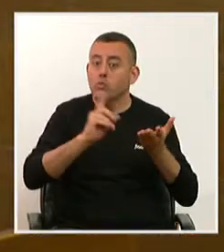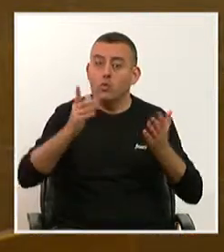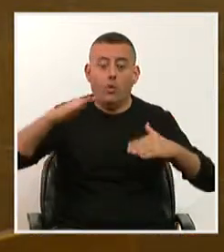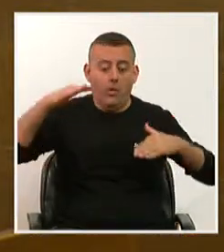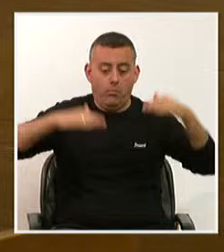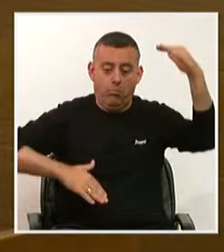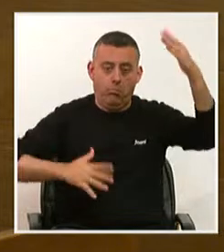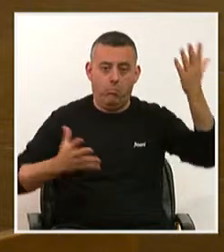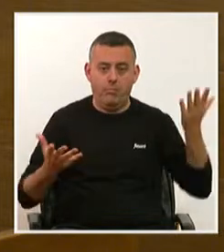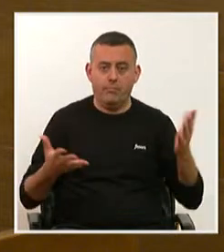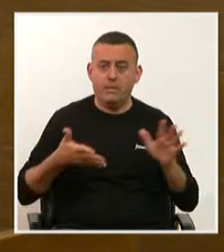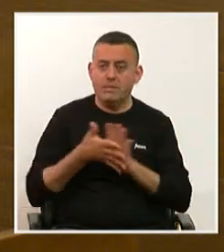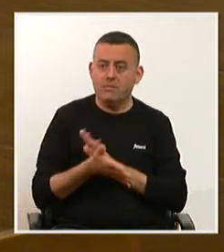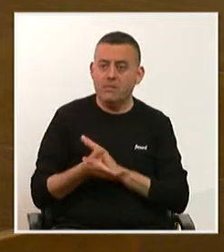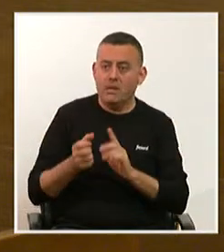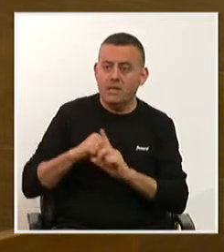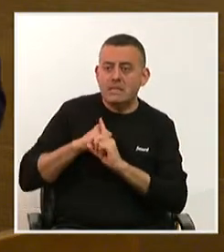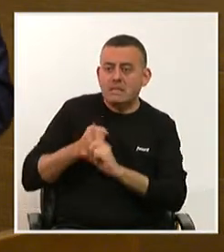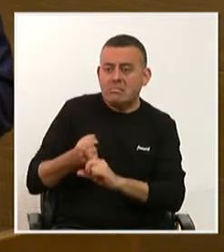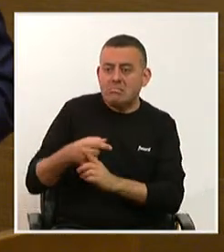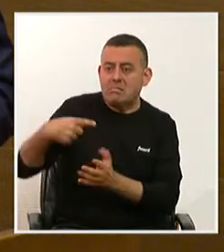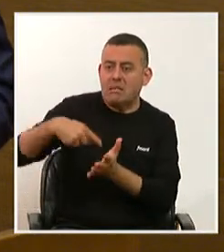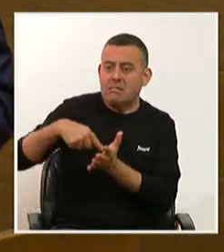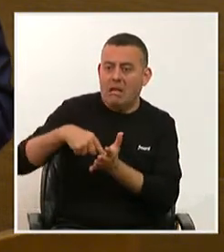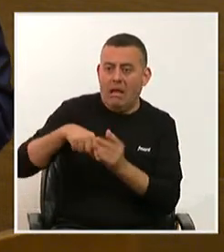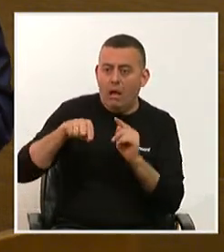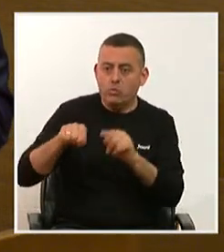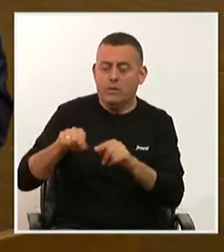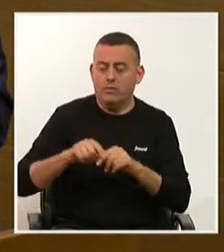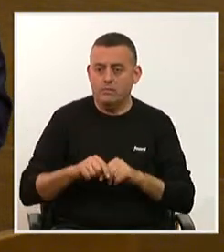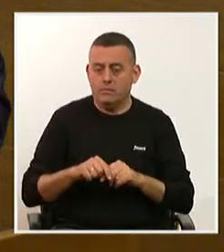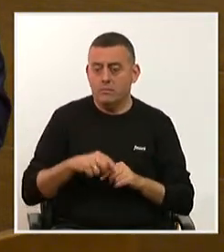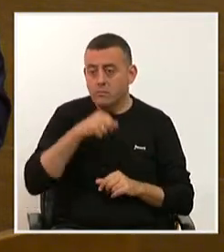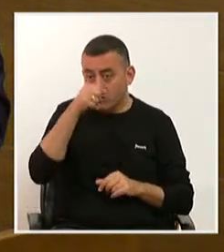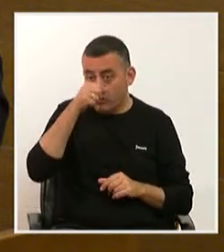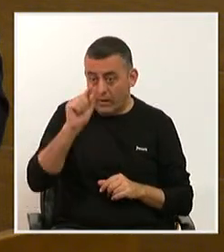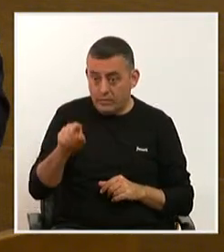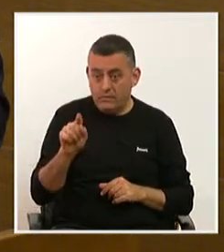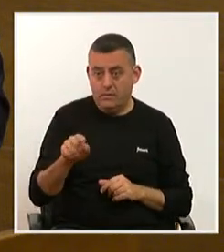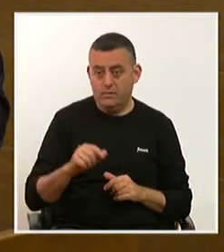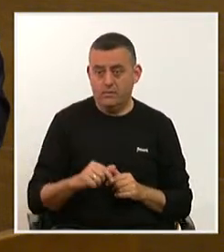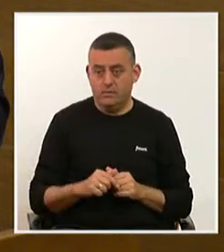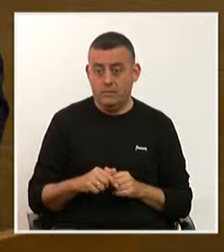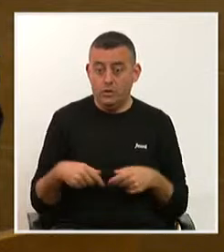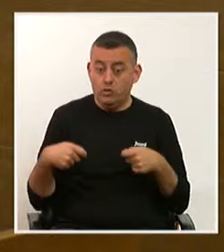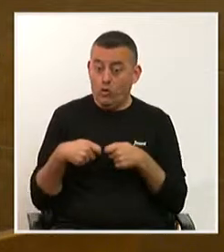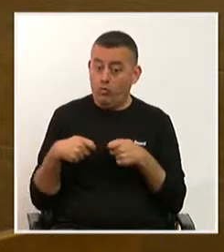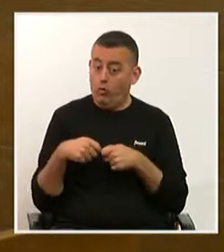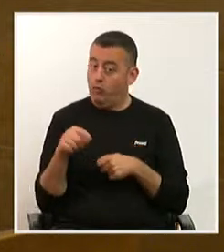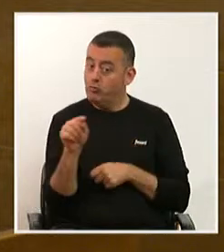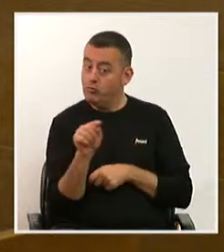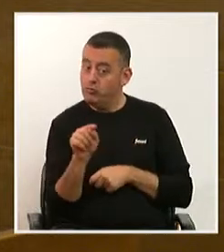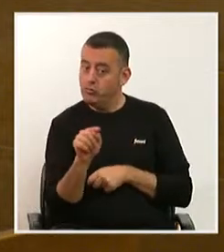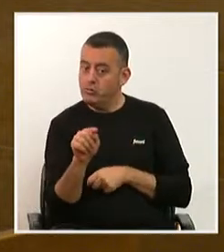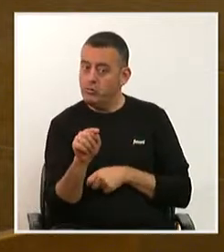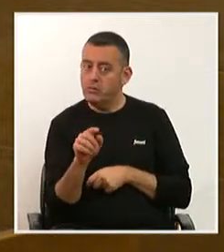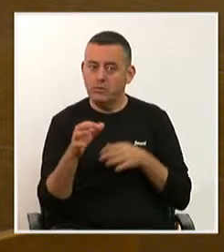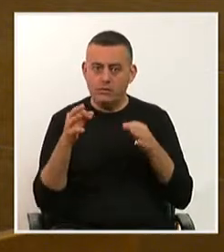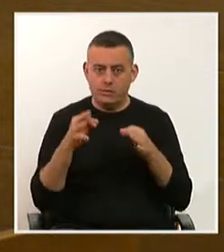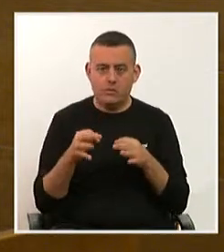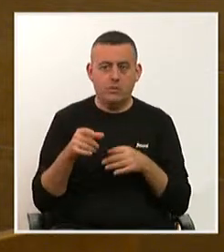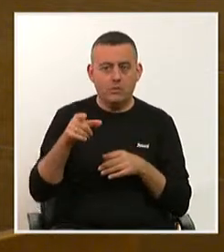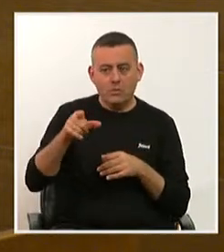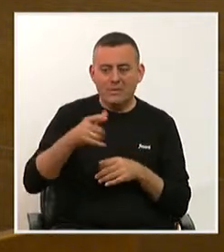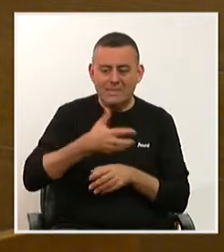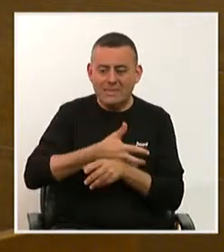y claudicación señores socialistas sus socios desgraciadamente les van a hacer sudar